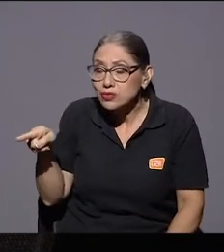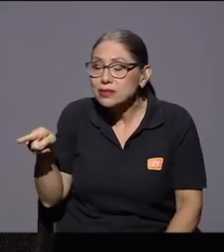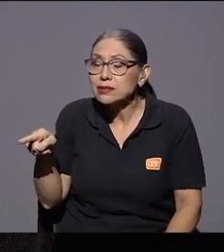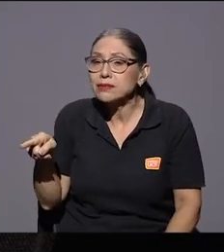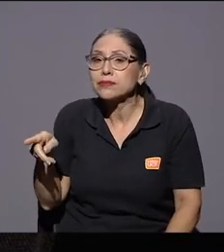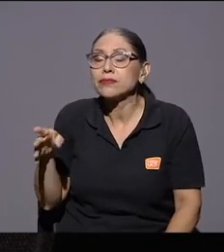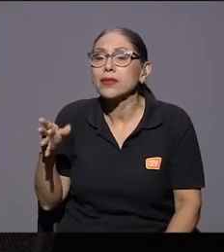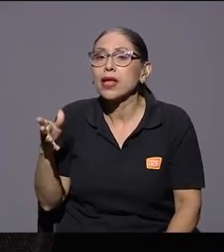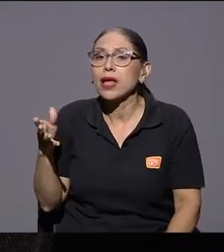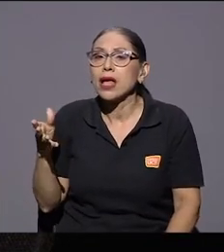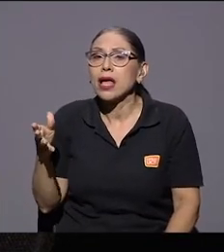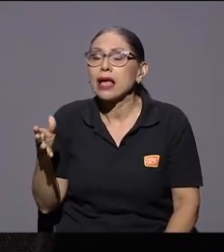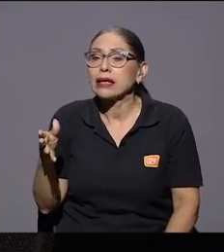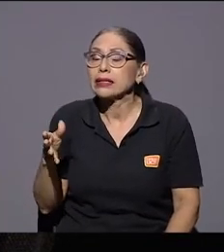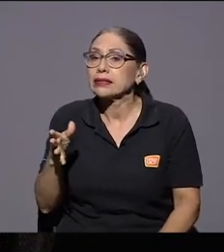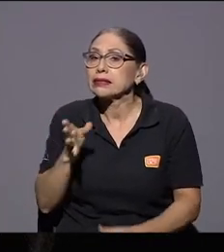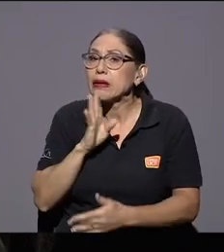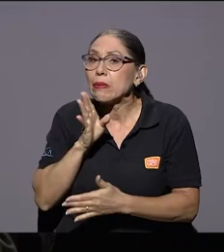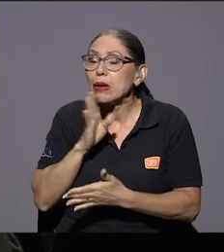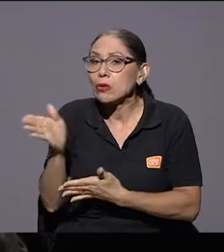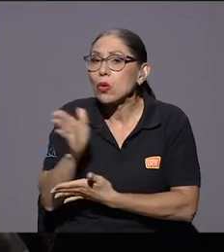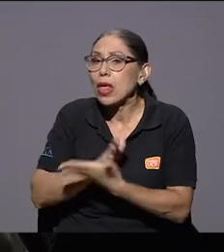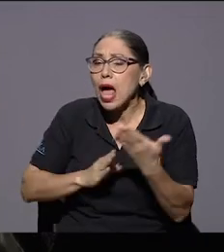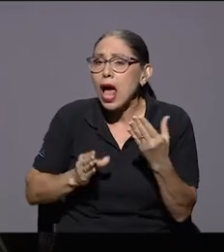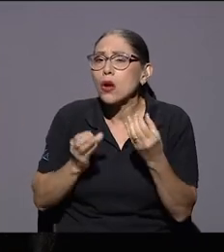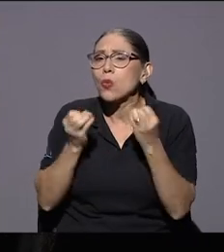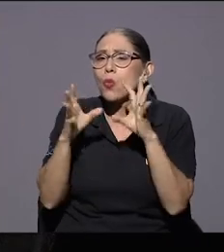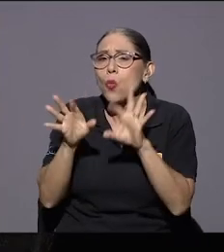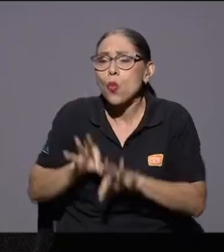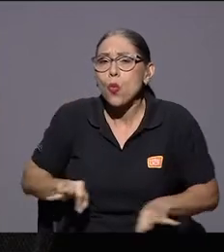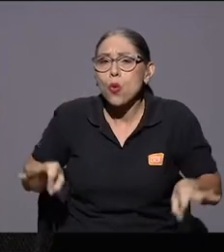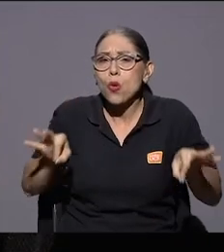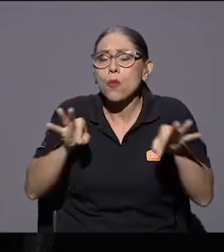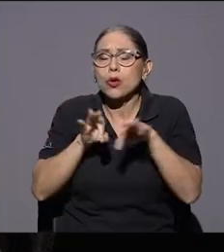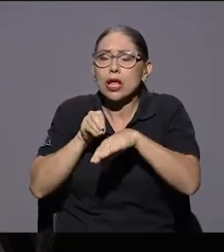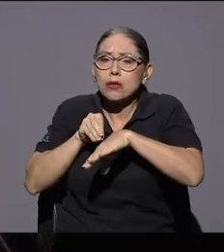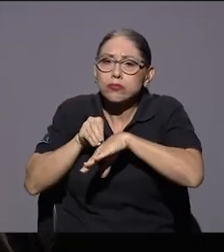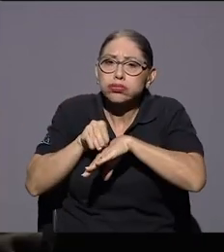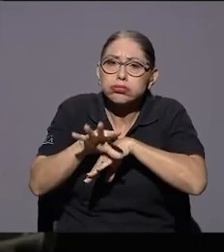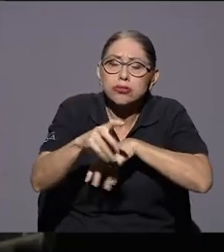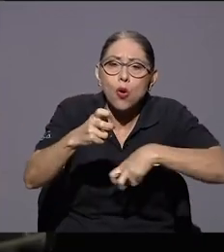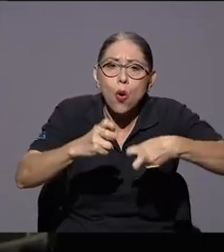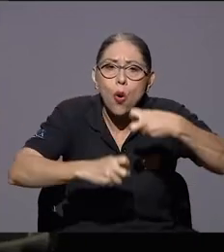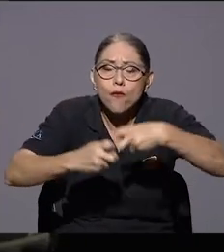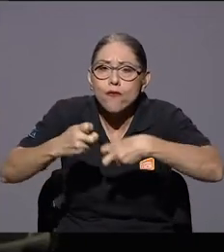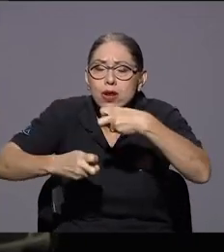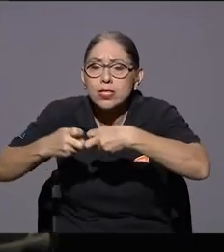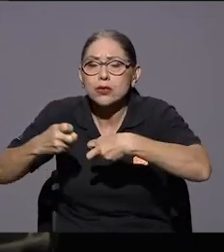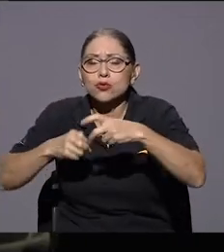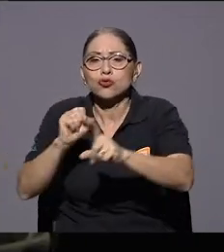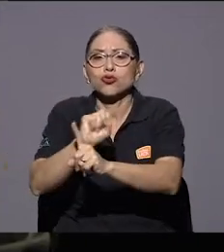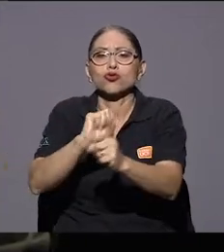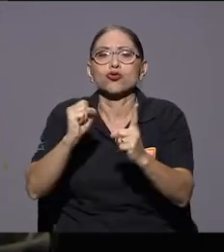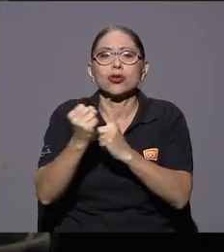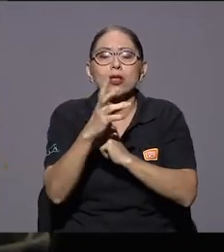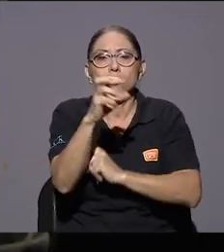grandes fibras que atraviesan los conflictos de la sociedad costarricense. Y es